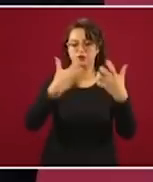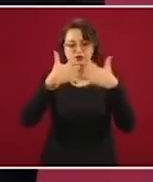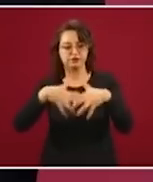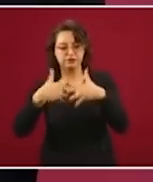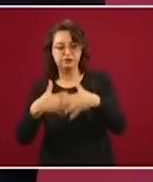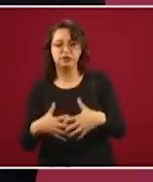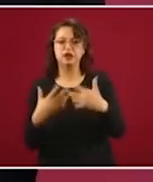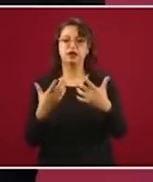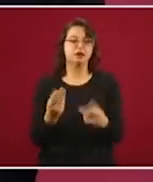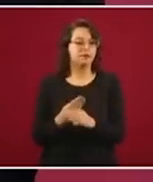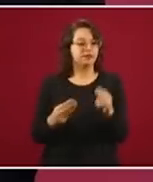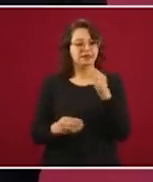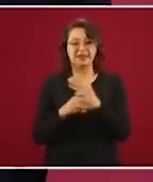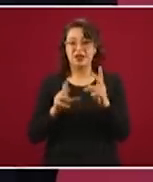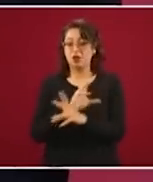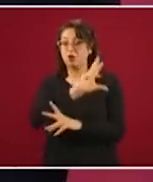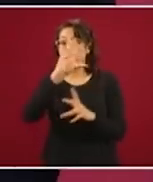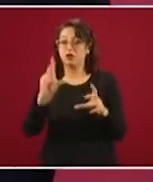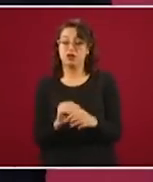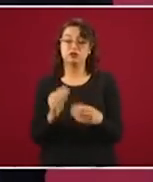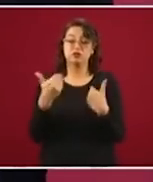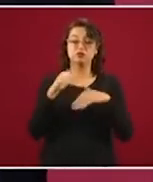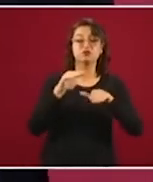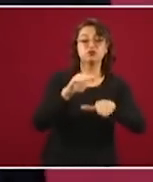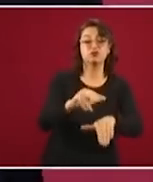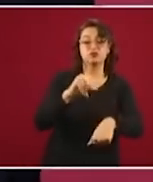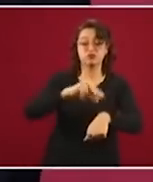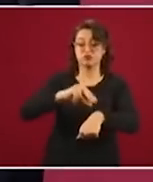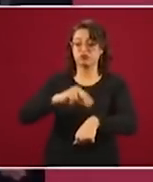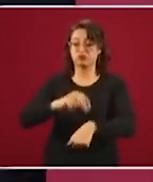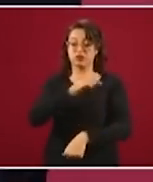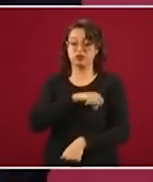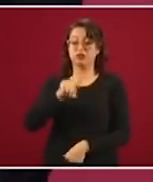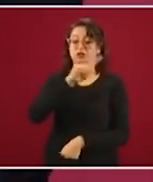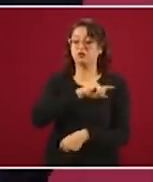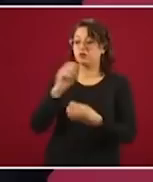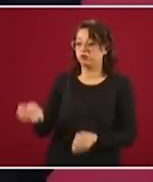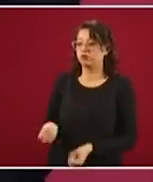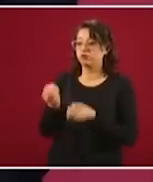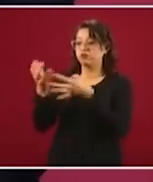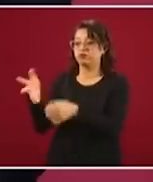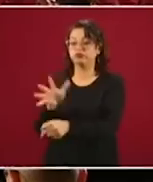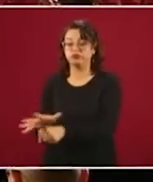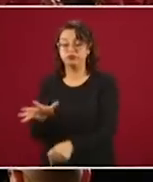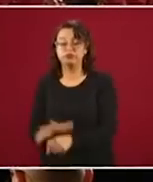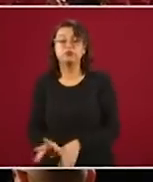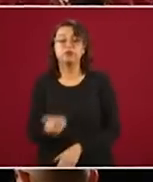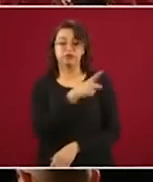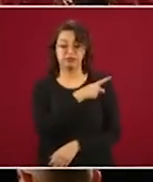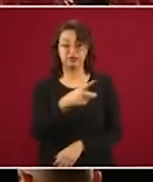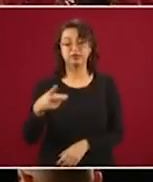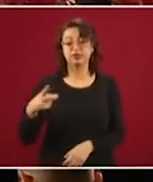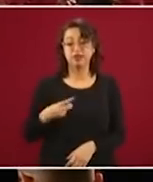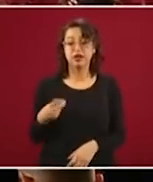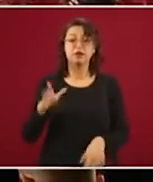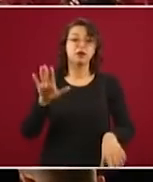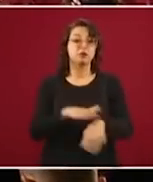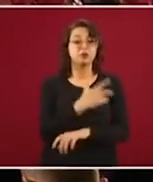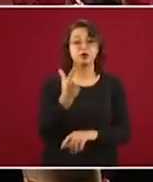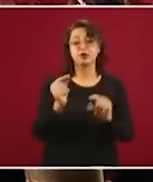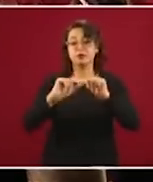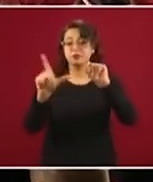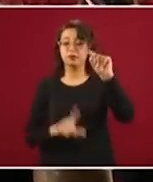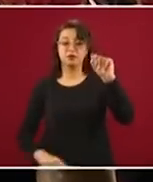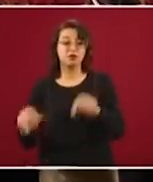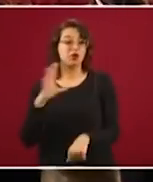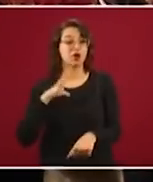haga falta. Porque en muchos casos tenemos este tipo de instalaciones que están ociosas, que se están